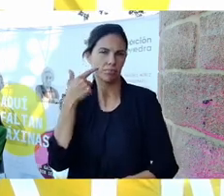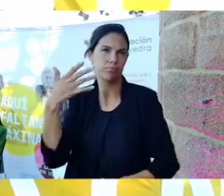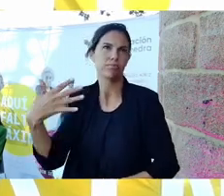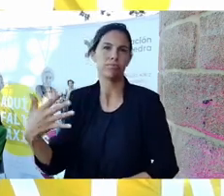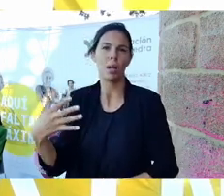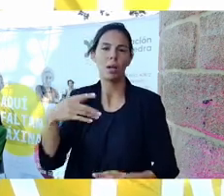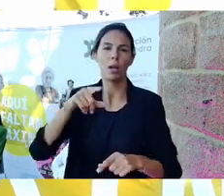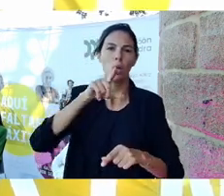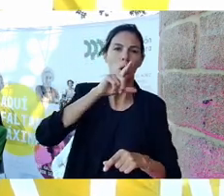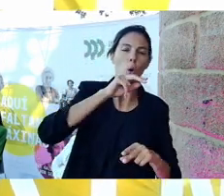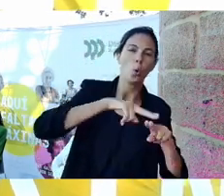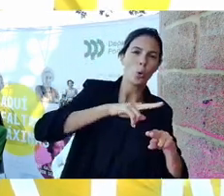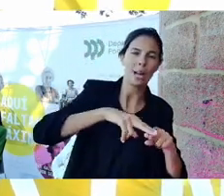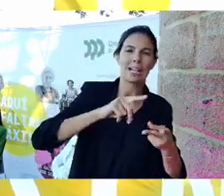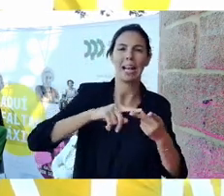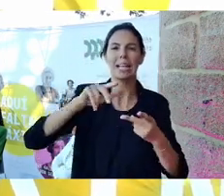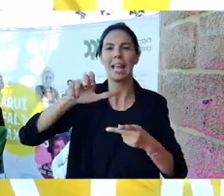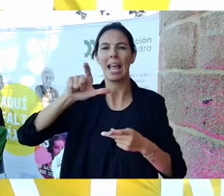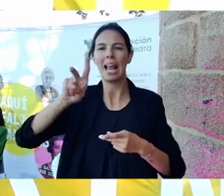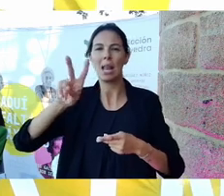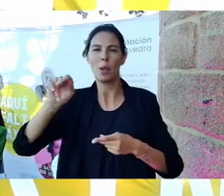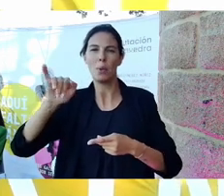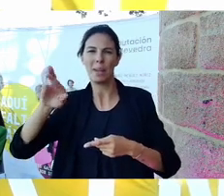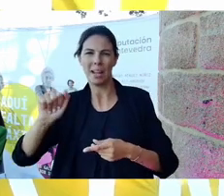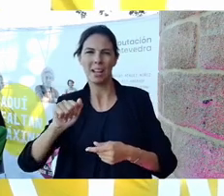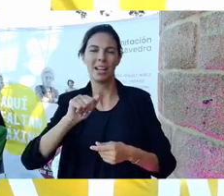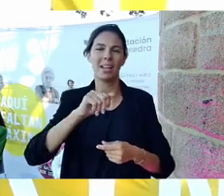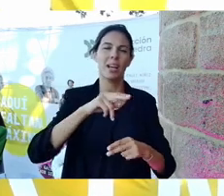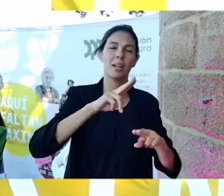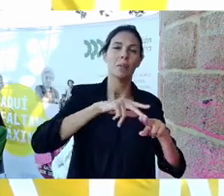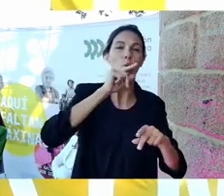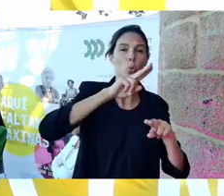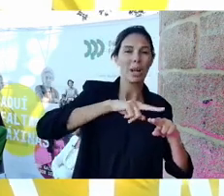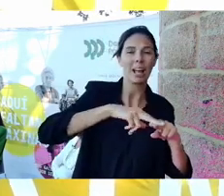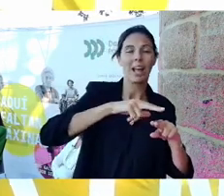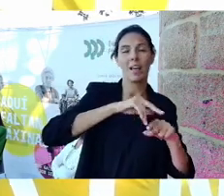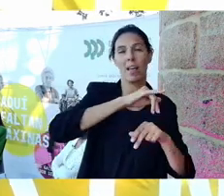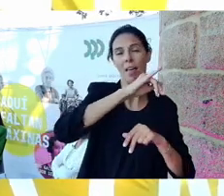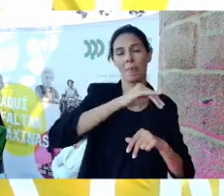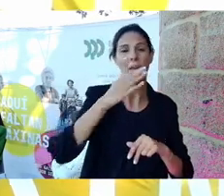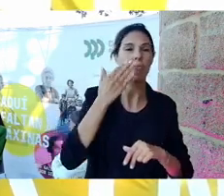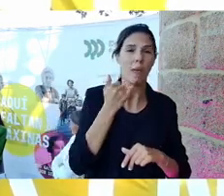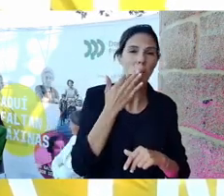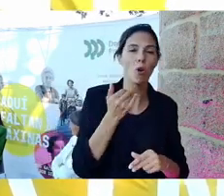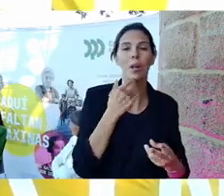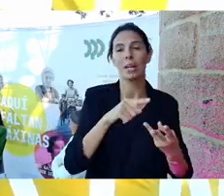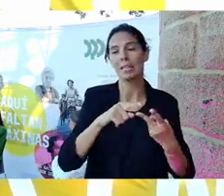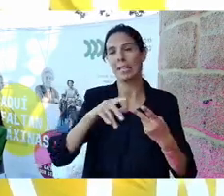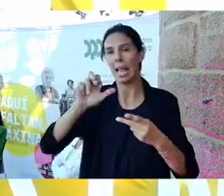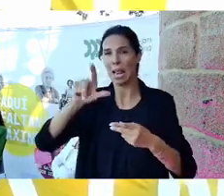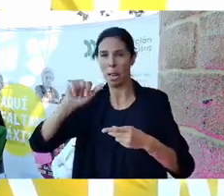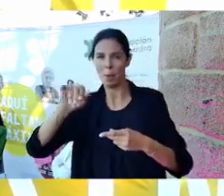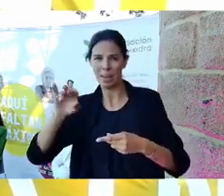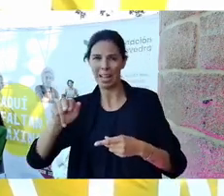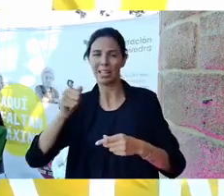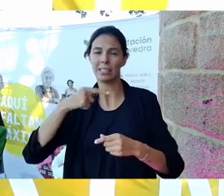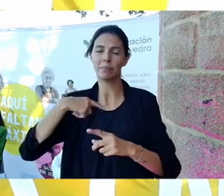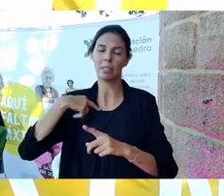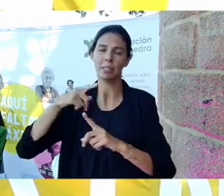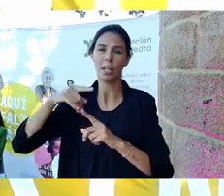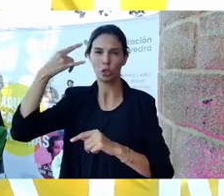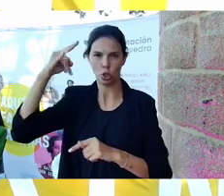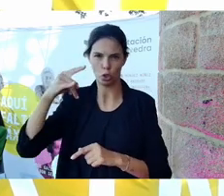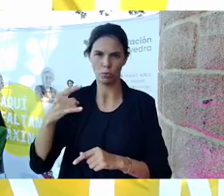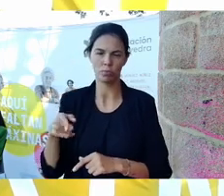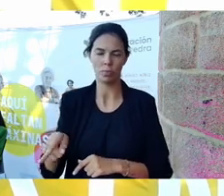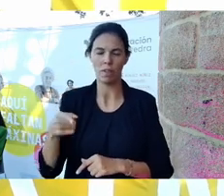las célebres Urraca y Elvira, conocidas como Urraca de Zamora y Elvira de Toro, y sobre todo Urraca, conocidísima